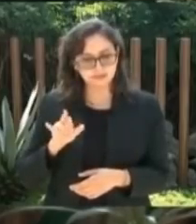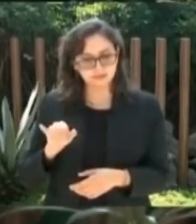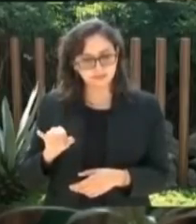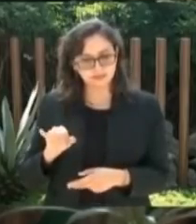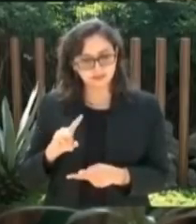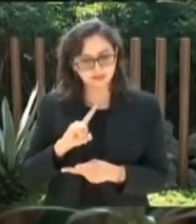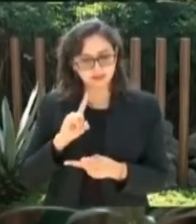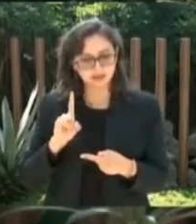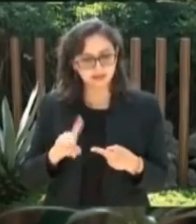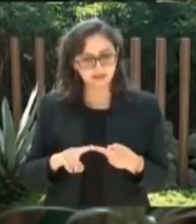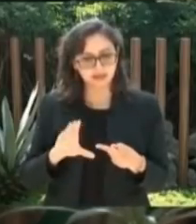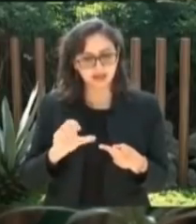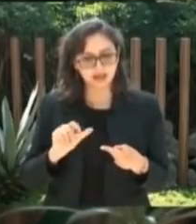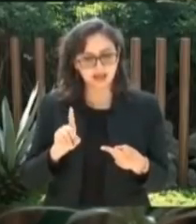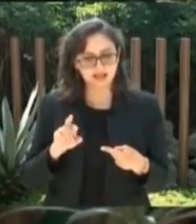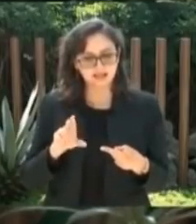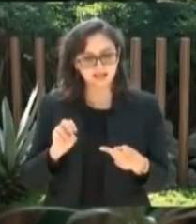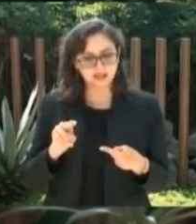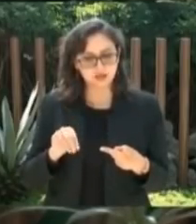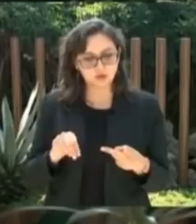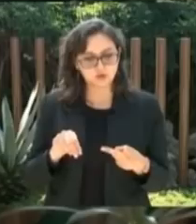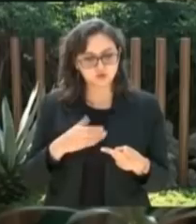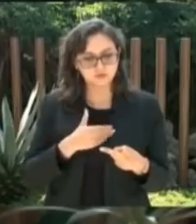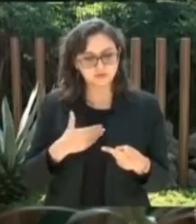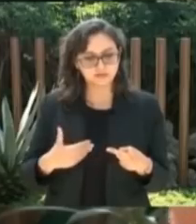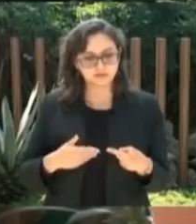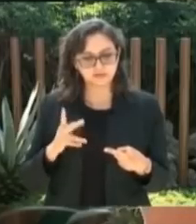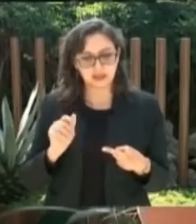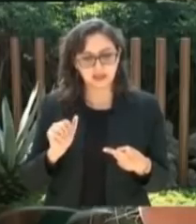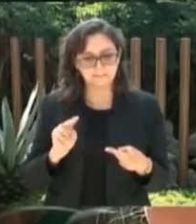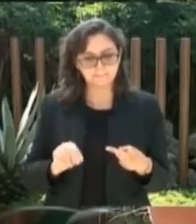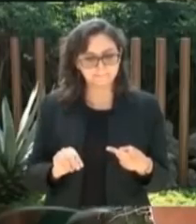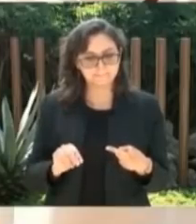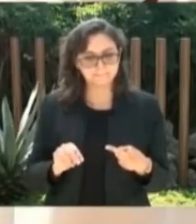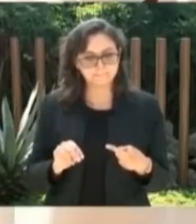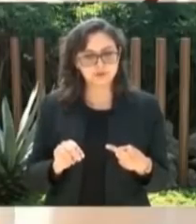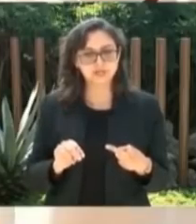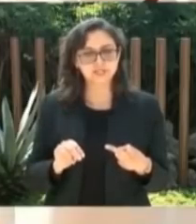Felipe Calderón presidente del PAN,